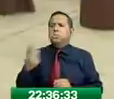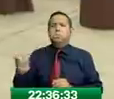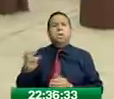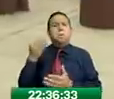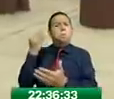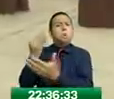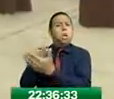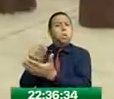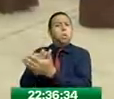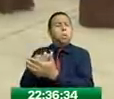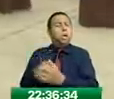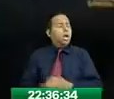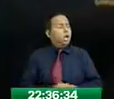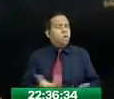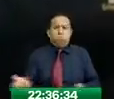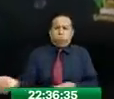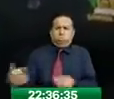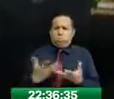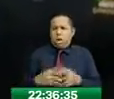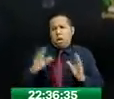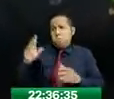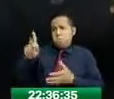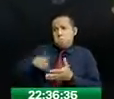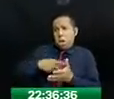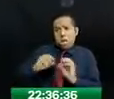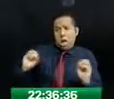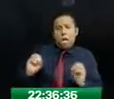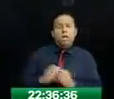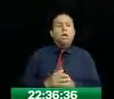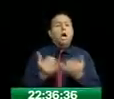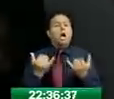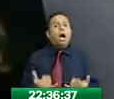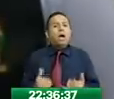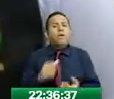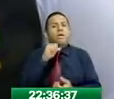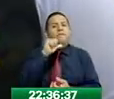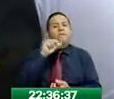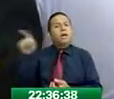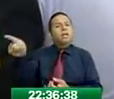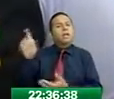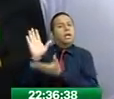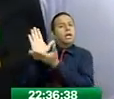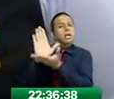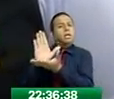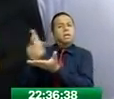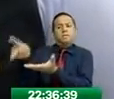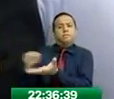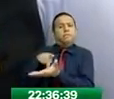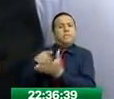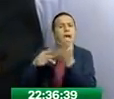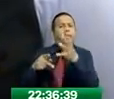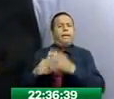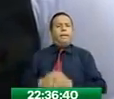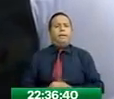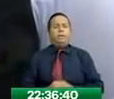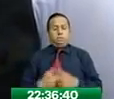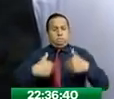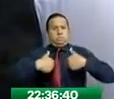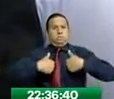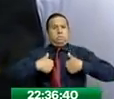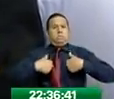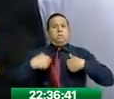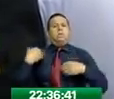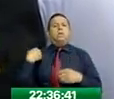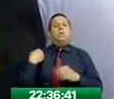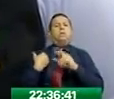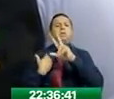pagar. Recordando que por el momento no han recibido ni un solo centavo. Yo tengo 30 casos que aún no los he cobrado.